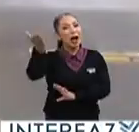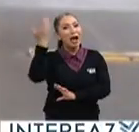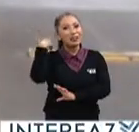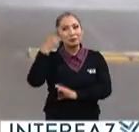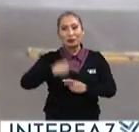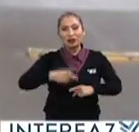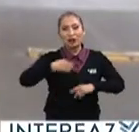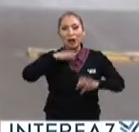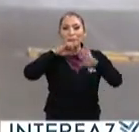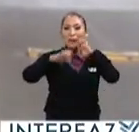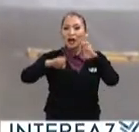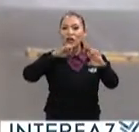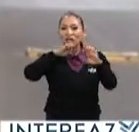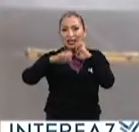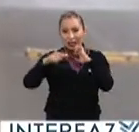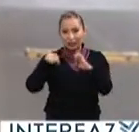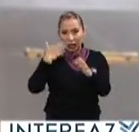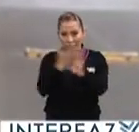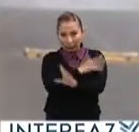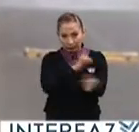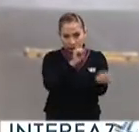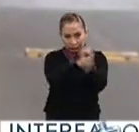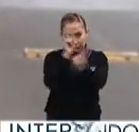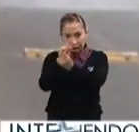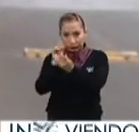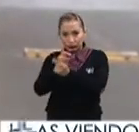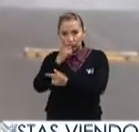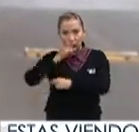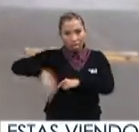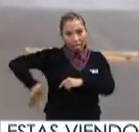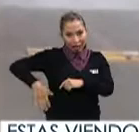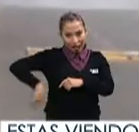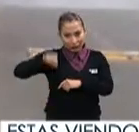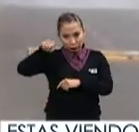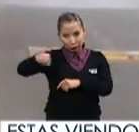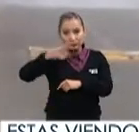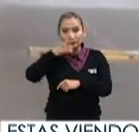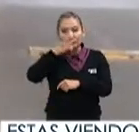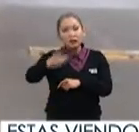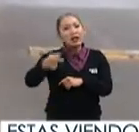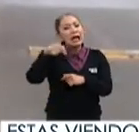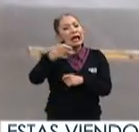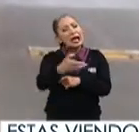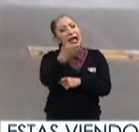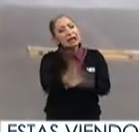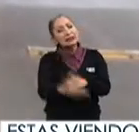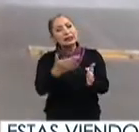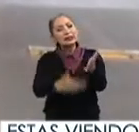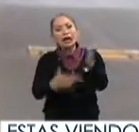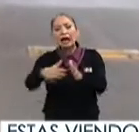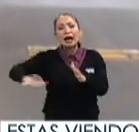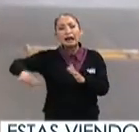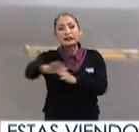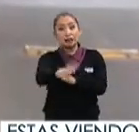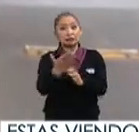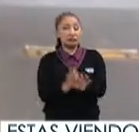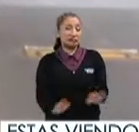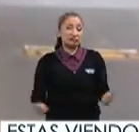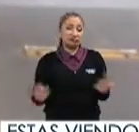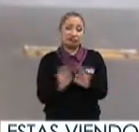los periodistas a los que entrevistamos y como lo comentabas bien tú, pues este tipo de talleres es de